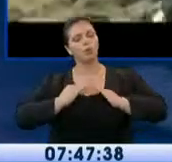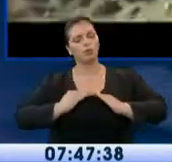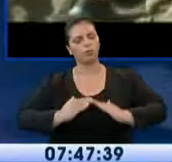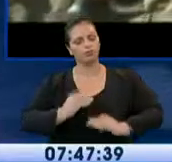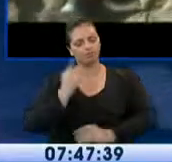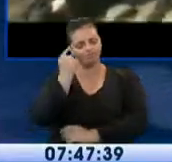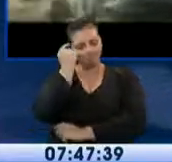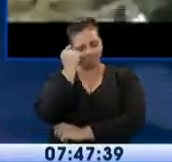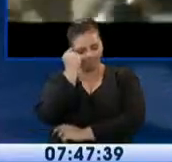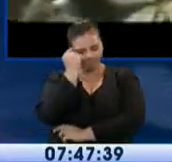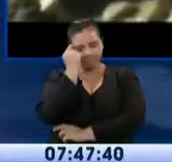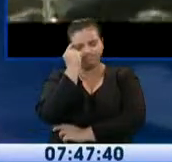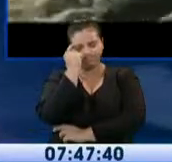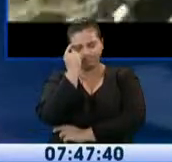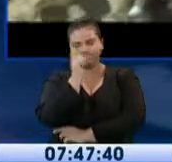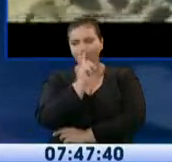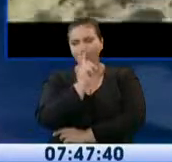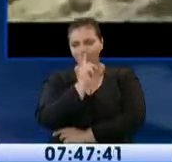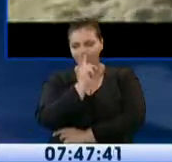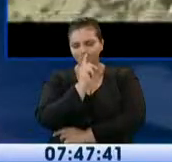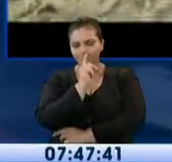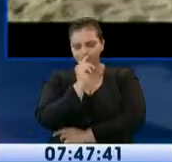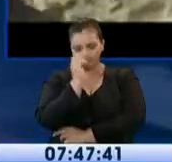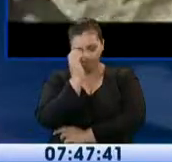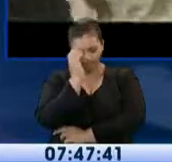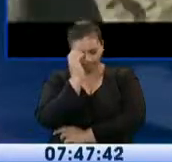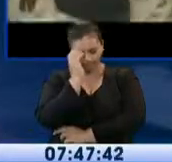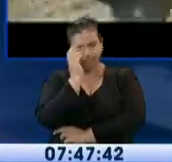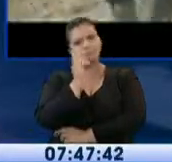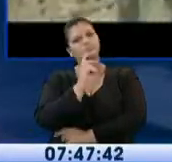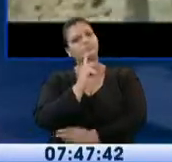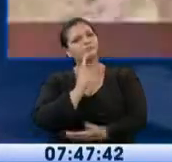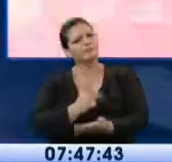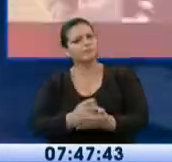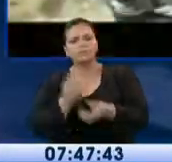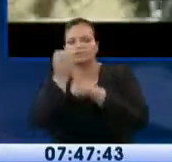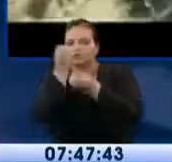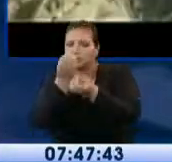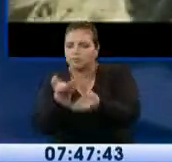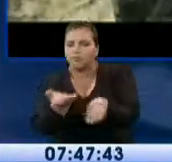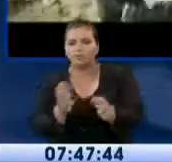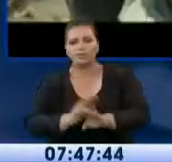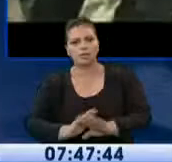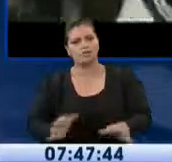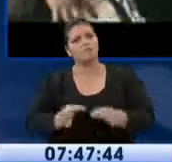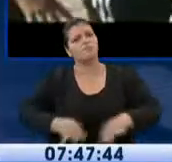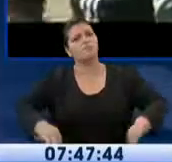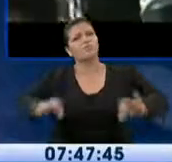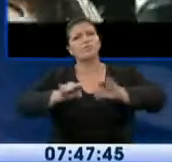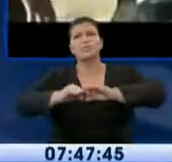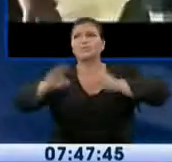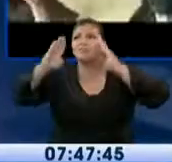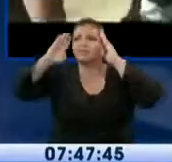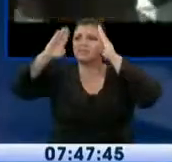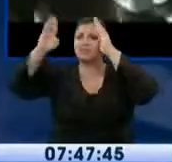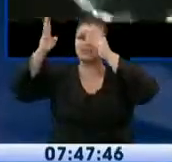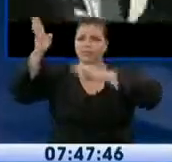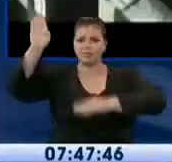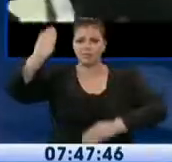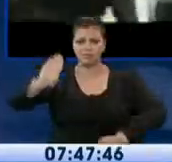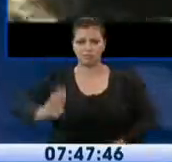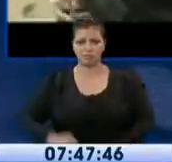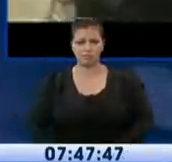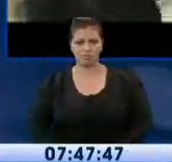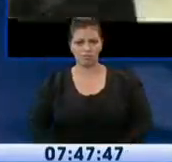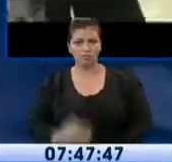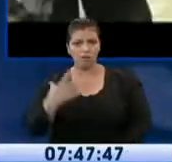reflexionar y pensar seriamente y en otras cosas. Solo les digo eso, no por experiencia propia, porque jamás se me hubiera cruzado